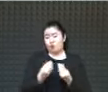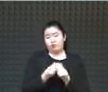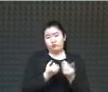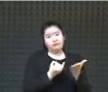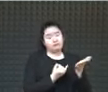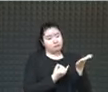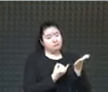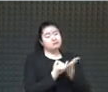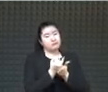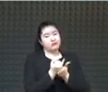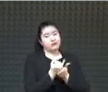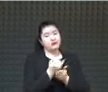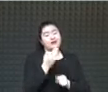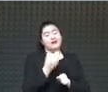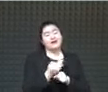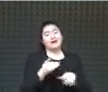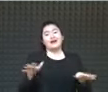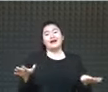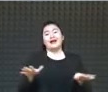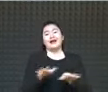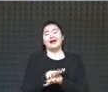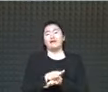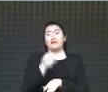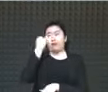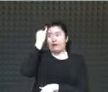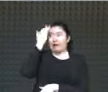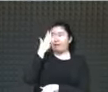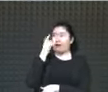Entonces, es este cambio de imagen.